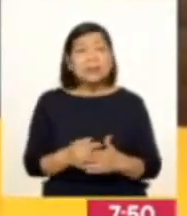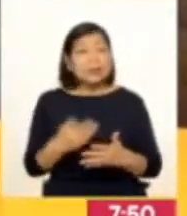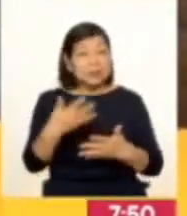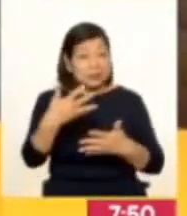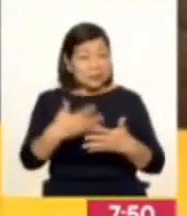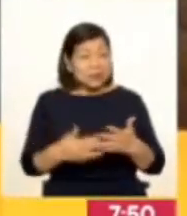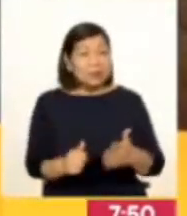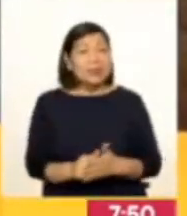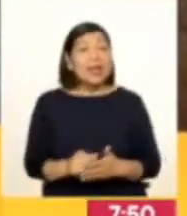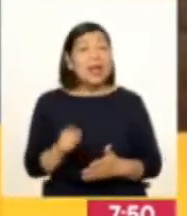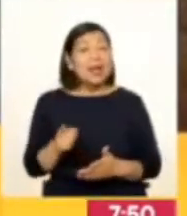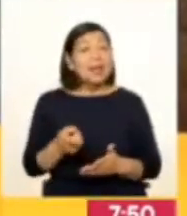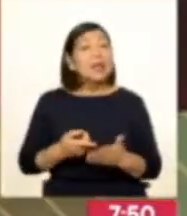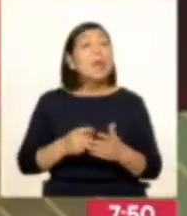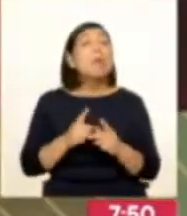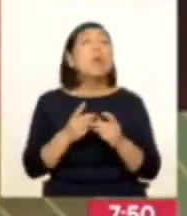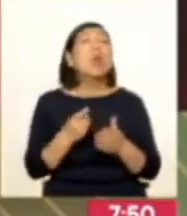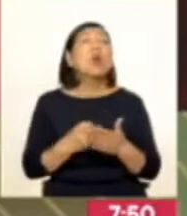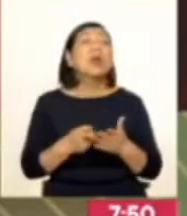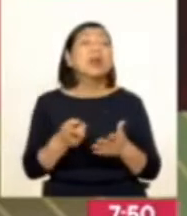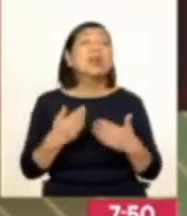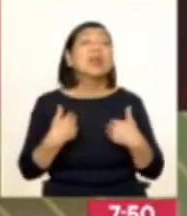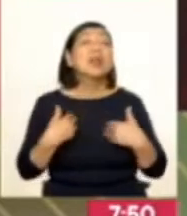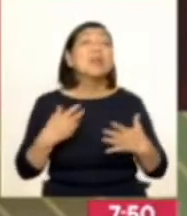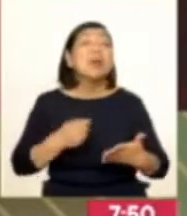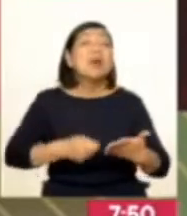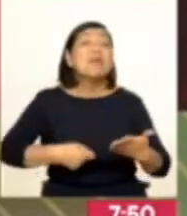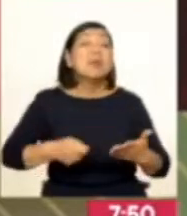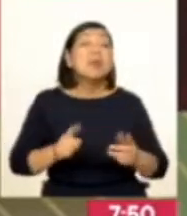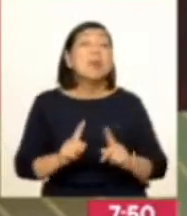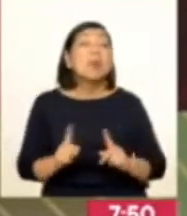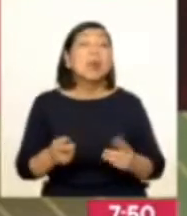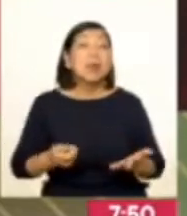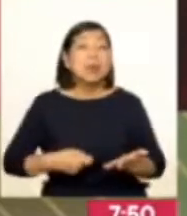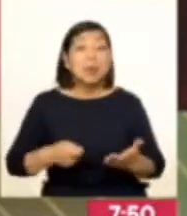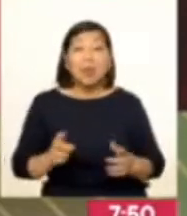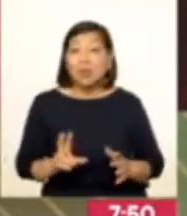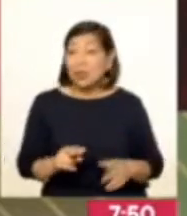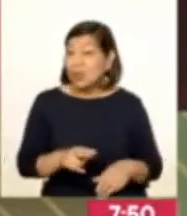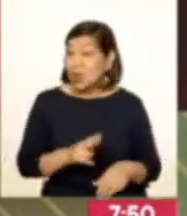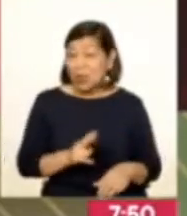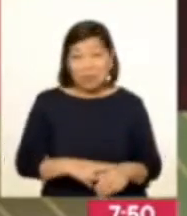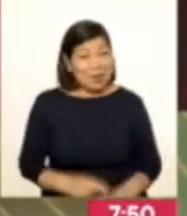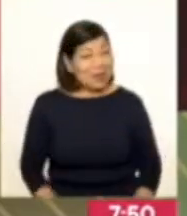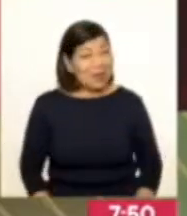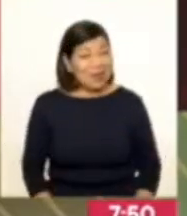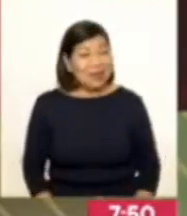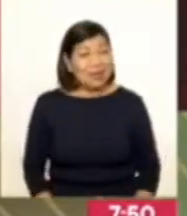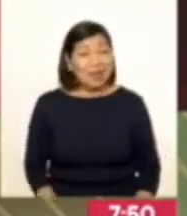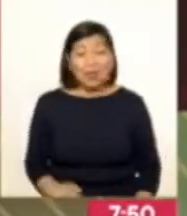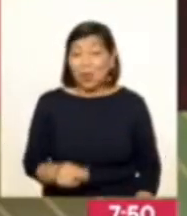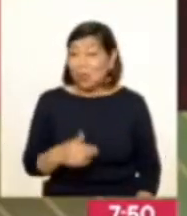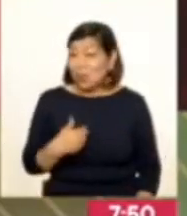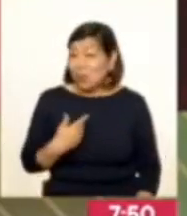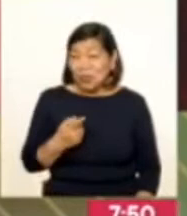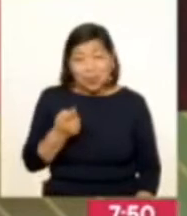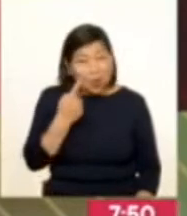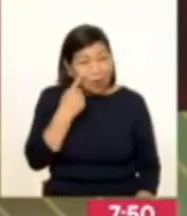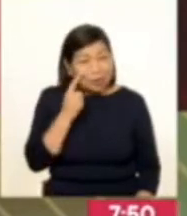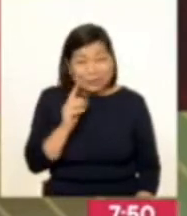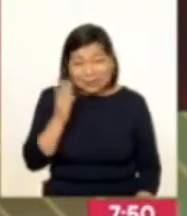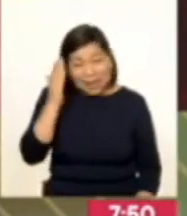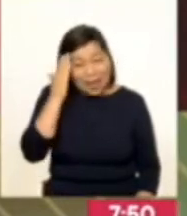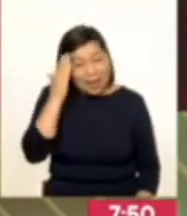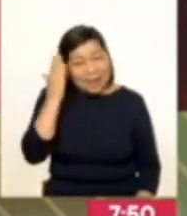y entonces ahí viene la pregunta por qué tienen miedo de firmar no normalmente Nicolás uno tiene miedo a lo que no a lo que no conoce no